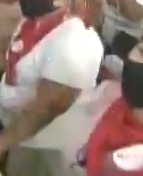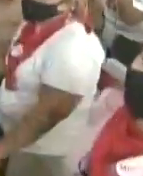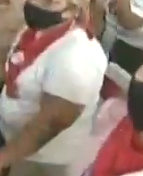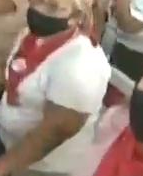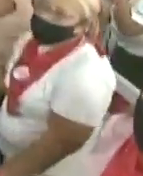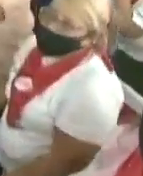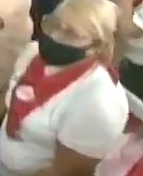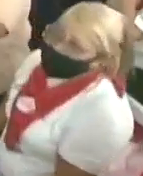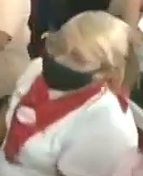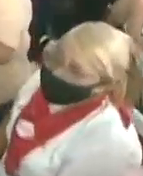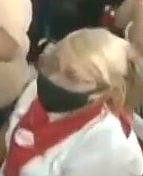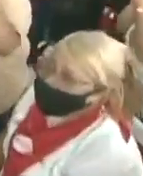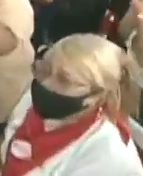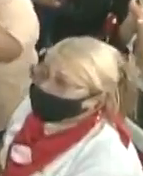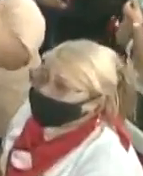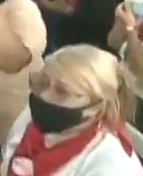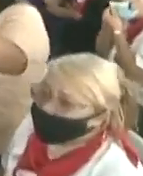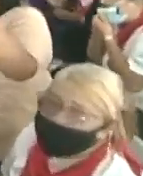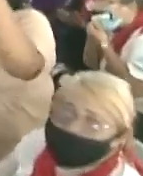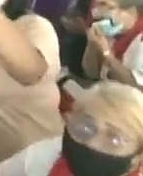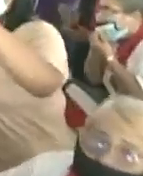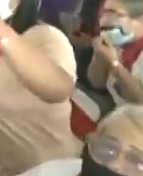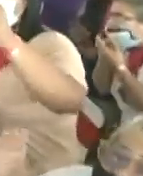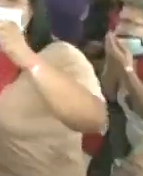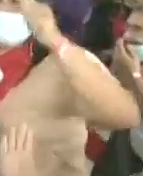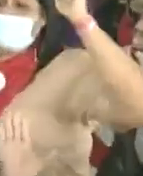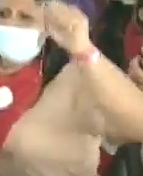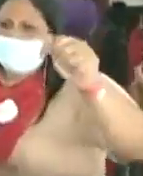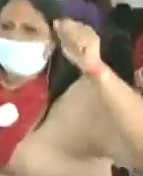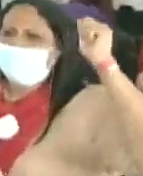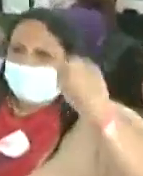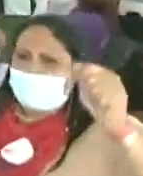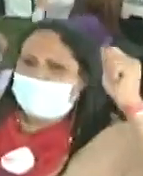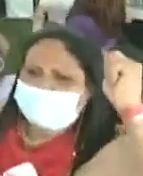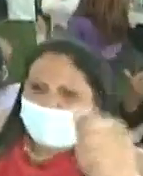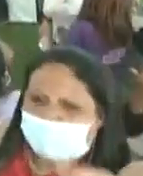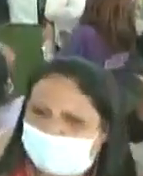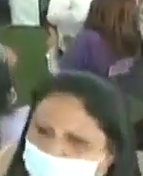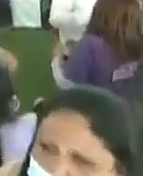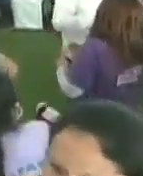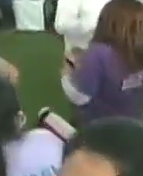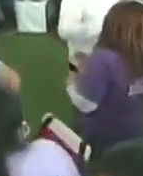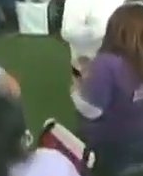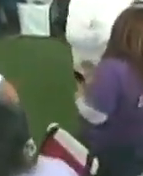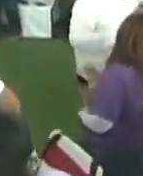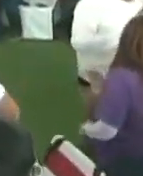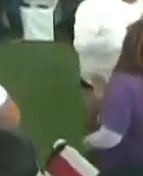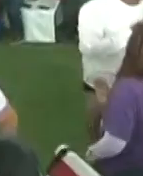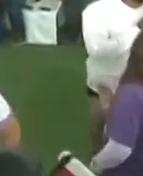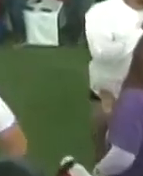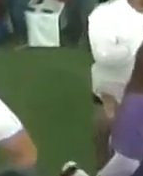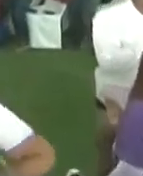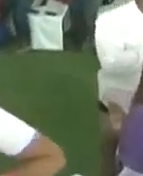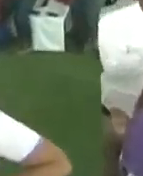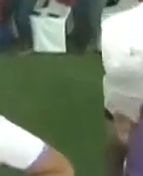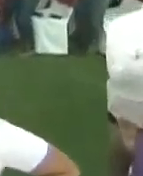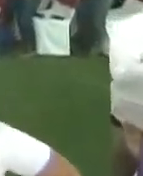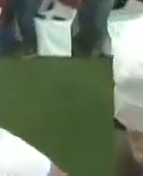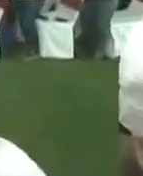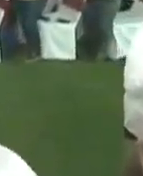Chávez, que también en su momento se declaró feminista y le ha dado todo un proceso de evolución en un desafío